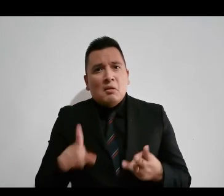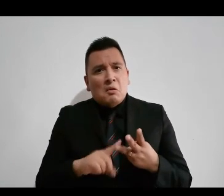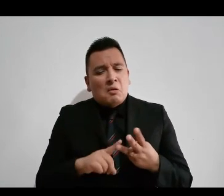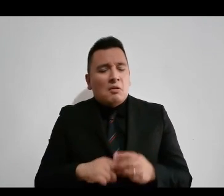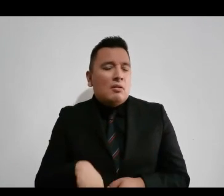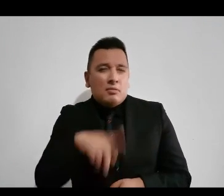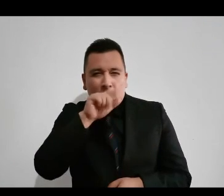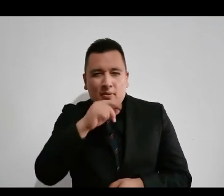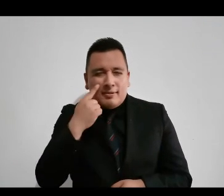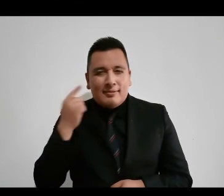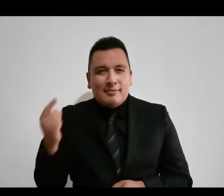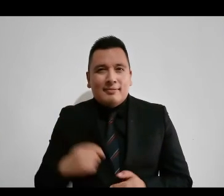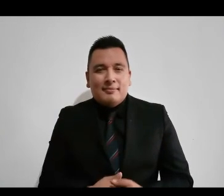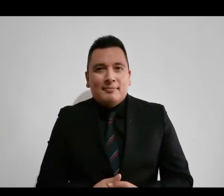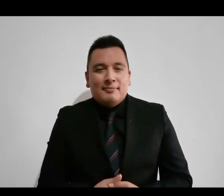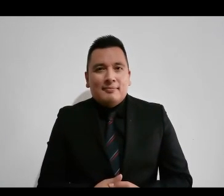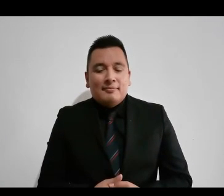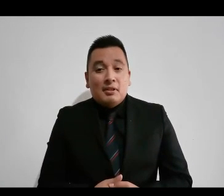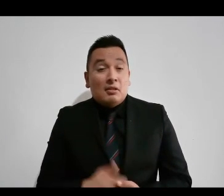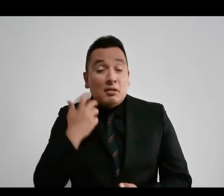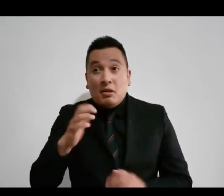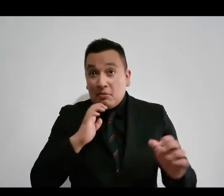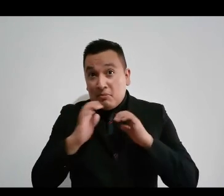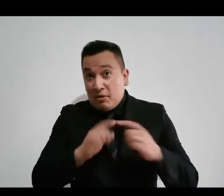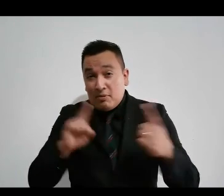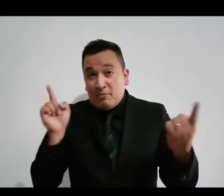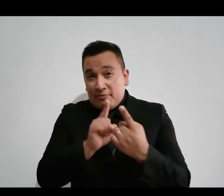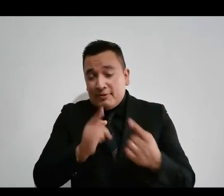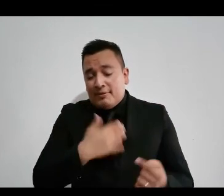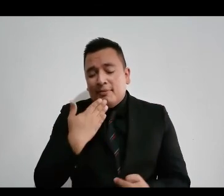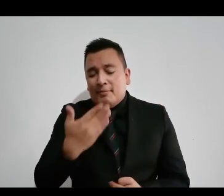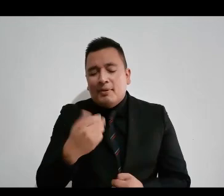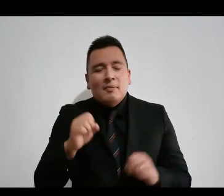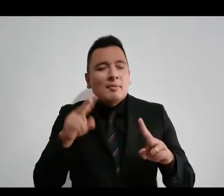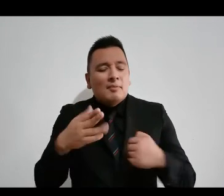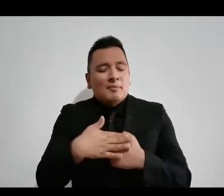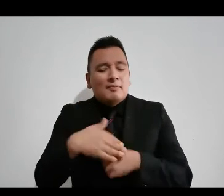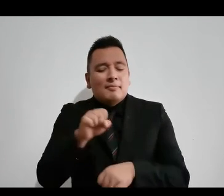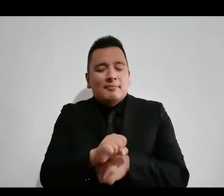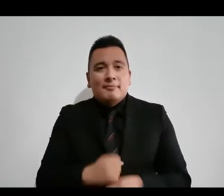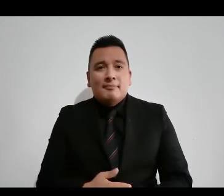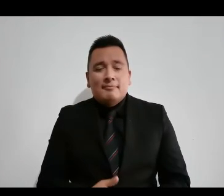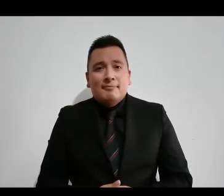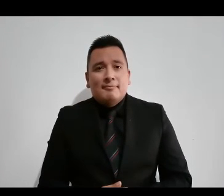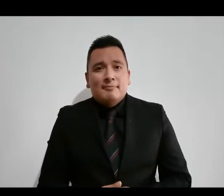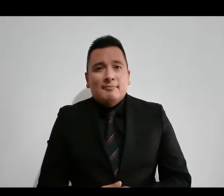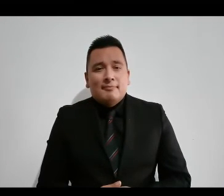programa-radiofónico y en Twitter, laurna-IEC. Queremos tener comunicación con usted. Pásenla muy bien. Hasta la próxima